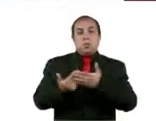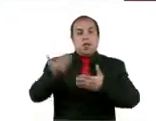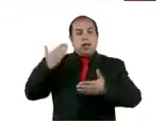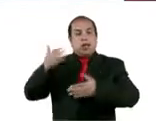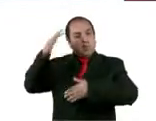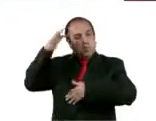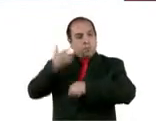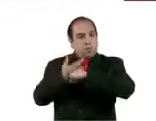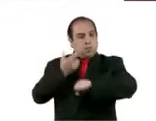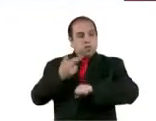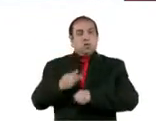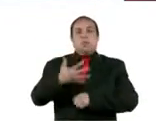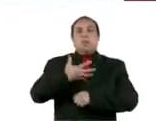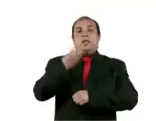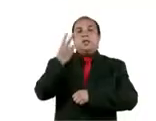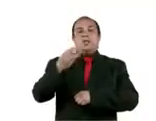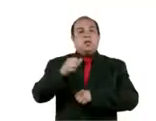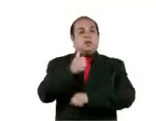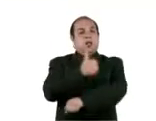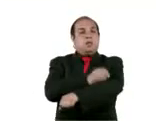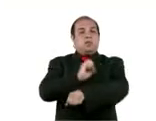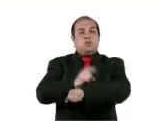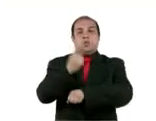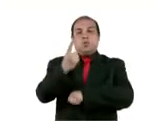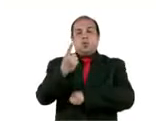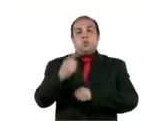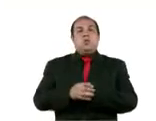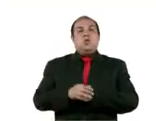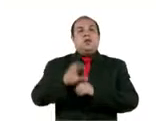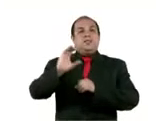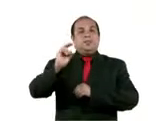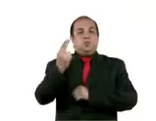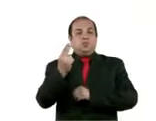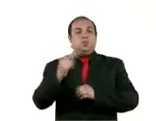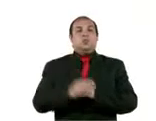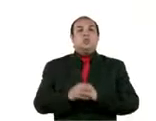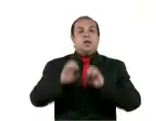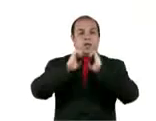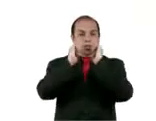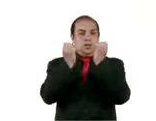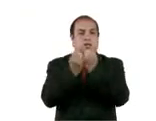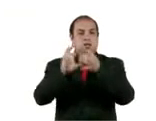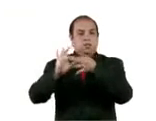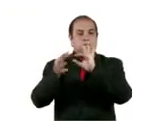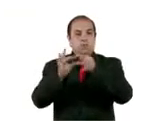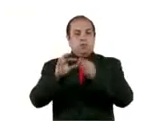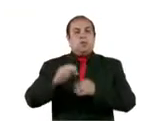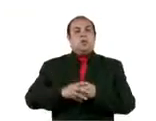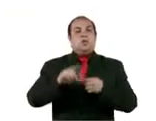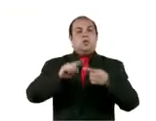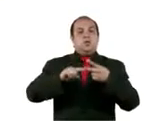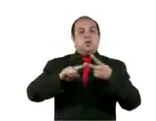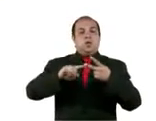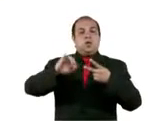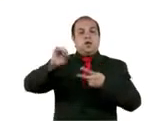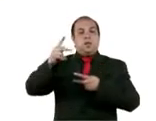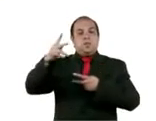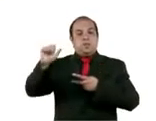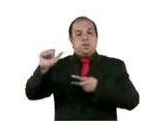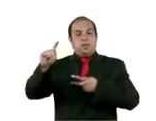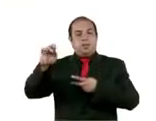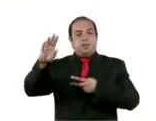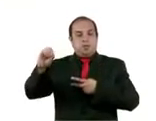mayor. Vamos a tener 3 en Álvaro Obregón, 1 en el Estadio Universitario, en Jalalpa, Tepito, que es uno de los pilares, y en Pilares La